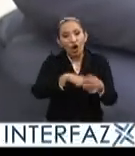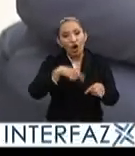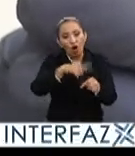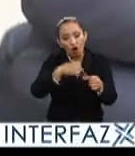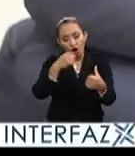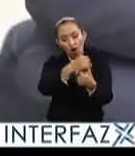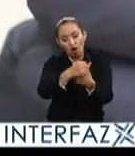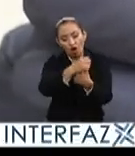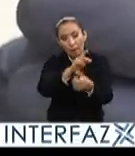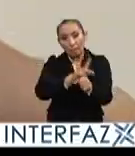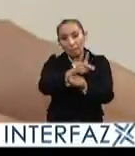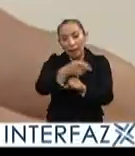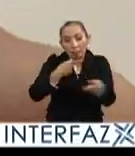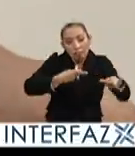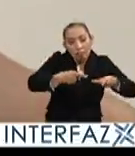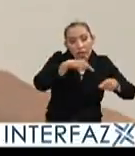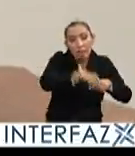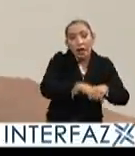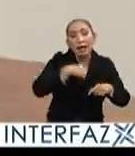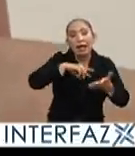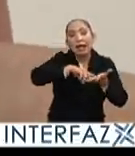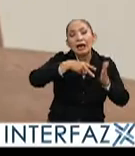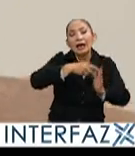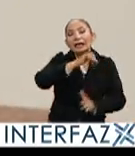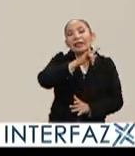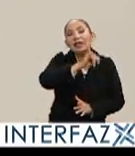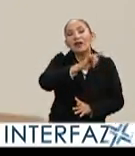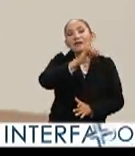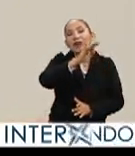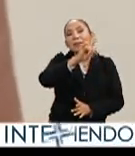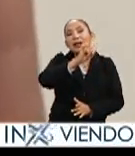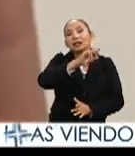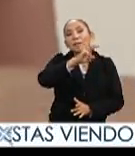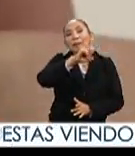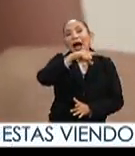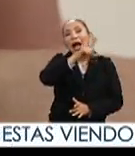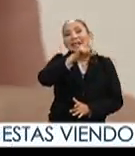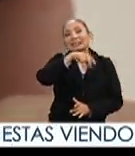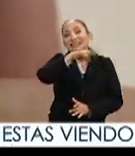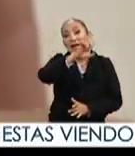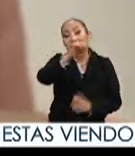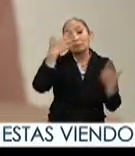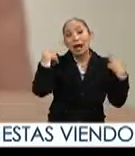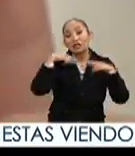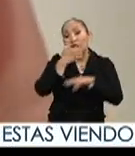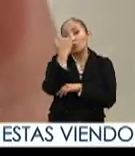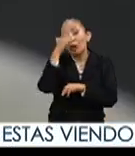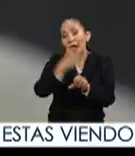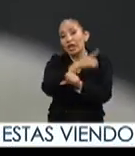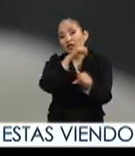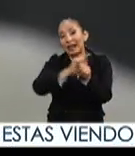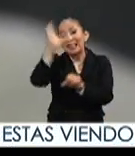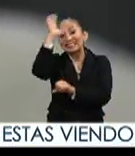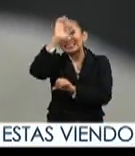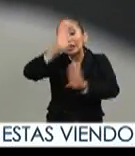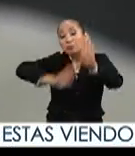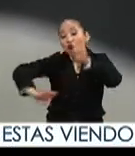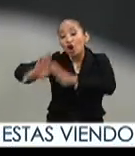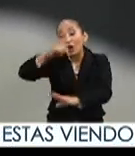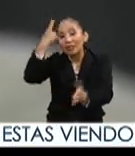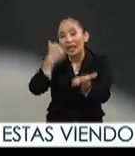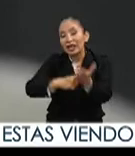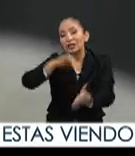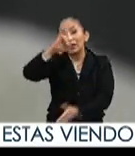pigmentador de piel fue desarrollado por el ingeniero Filiberto Vázquez Dávila, profesor de la Escuela Nacional de Ciencias Biológicas